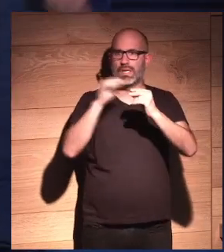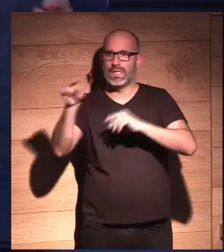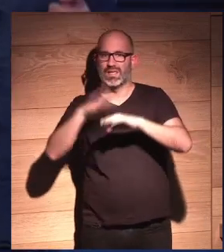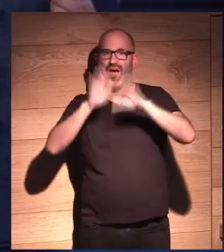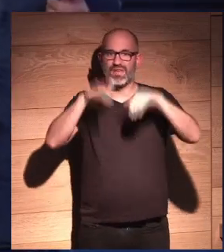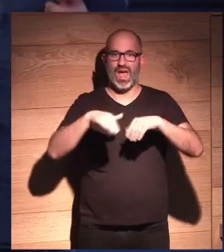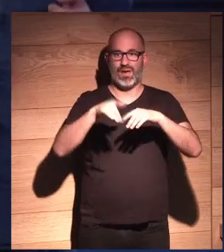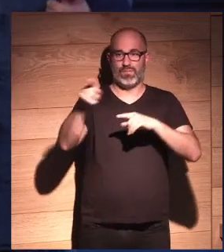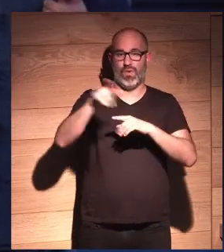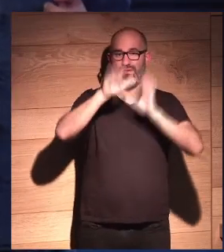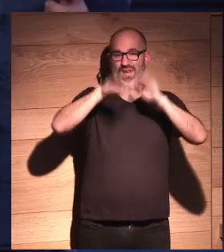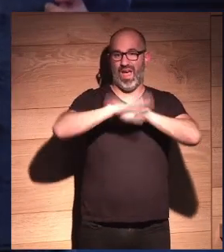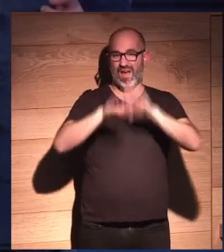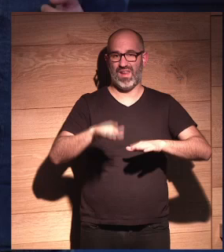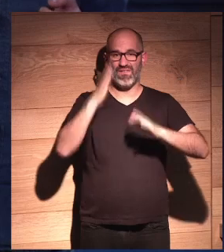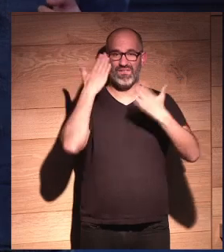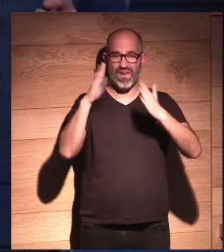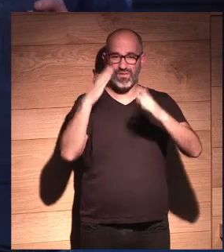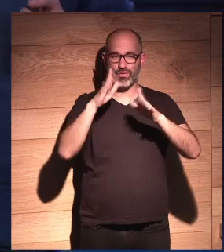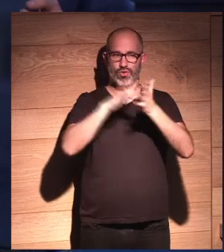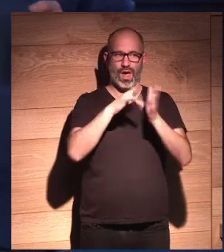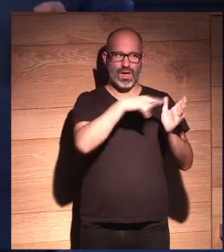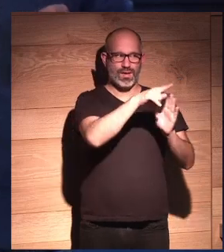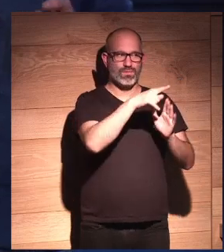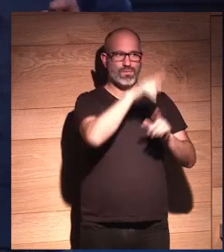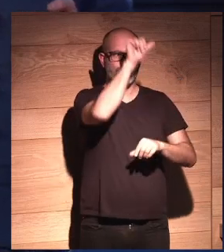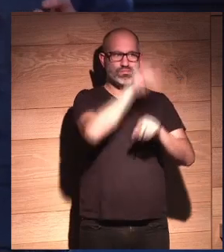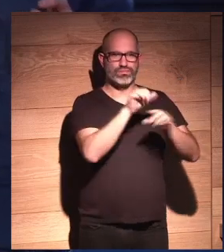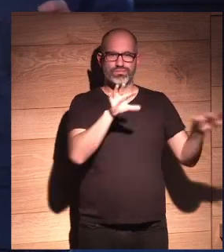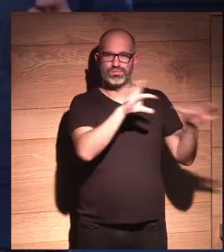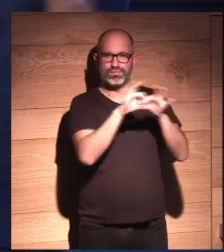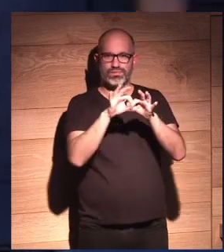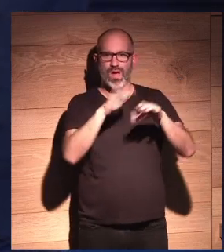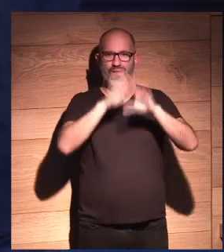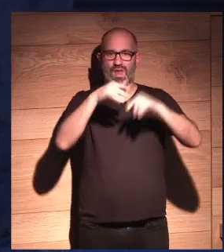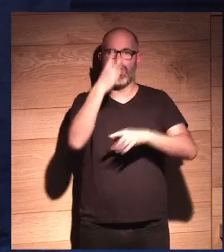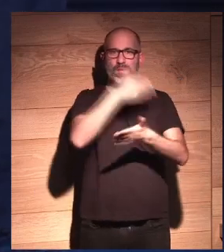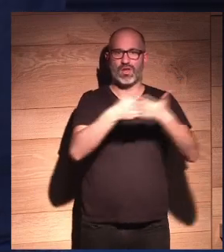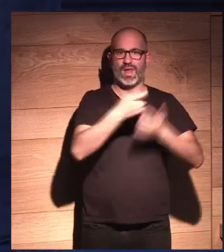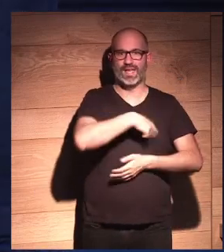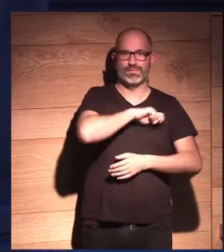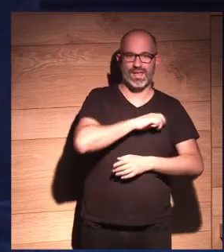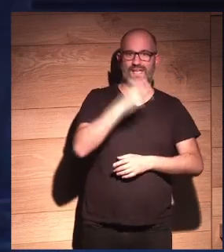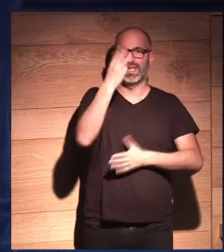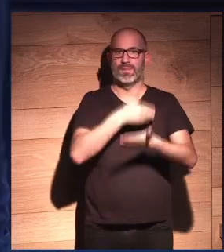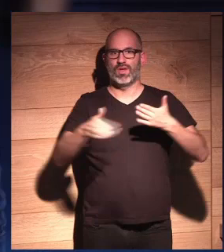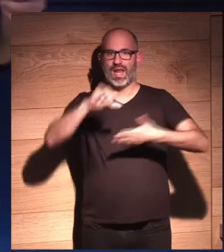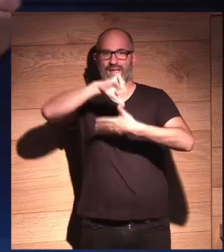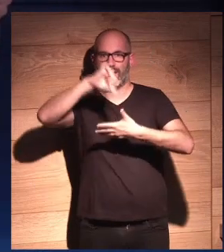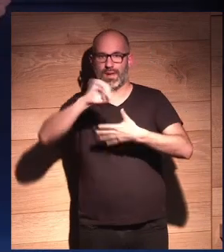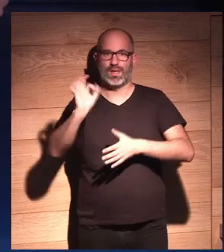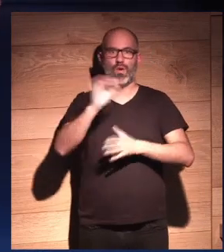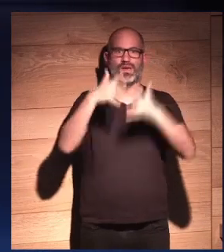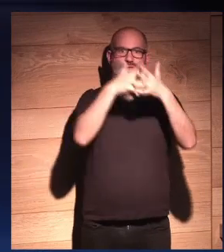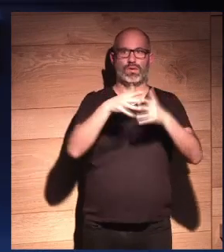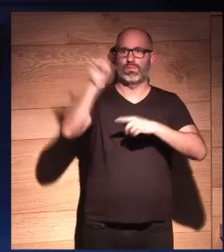Y Facebook va a decir, pues como esta gente que ha entrado aquí, hay 2 millones de personas en España y 3 millones de personas en Latinoamérica y no sé cuántas